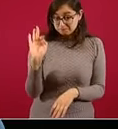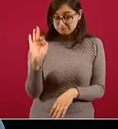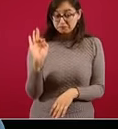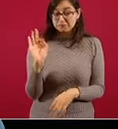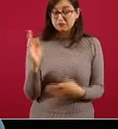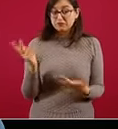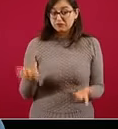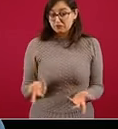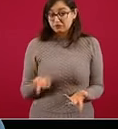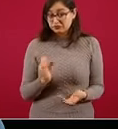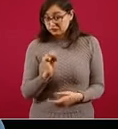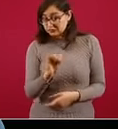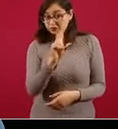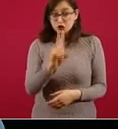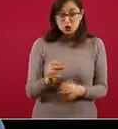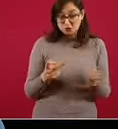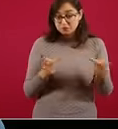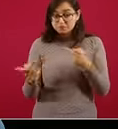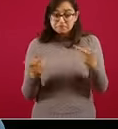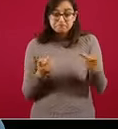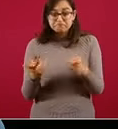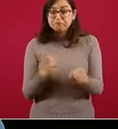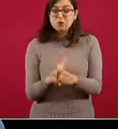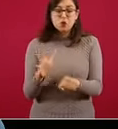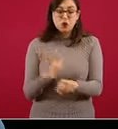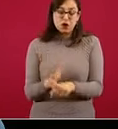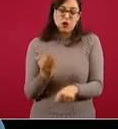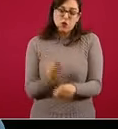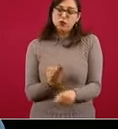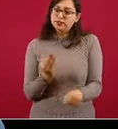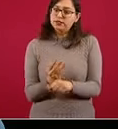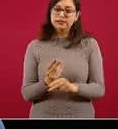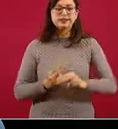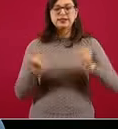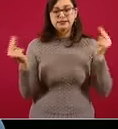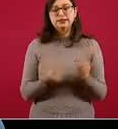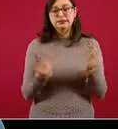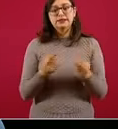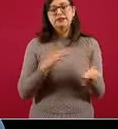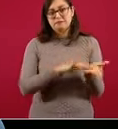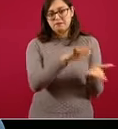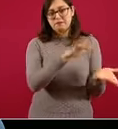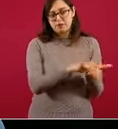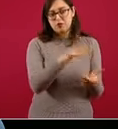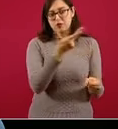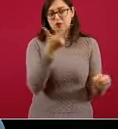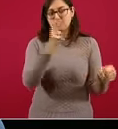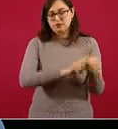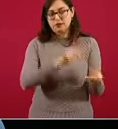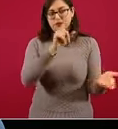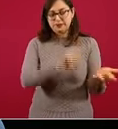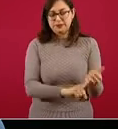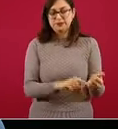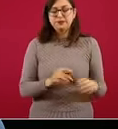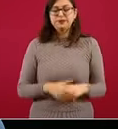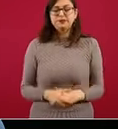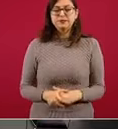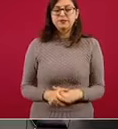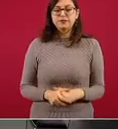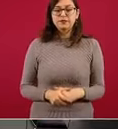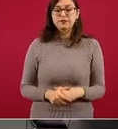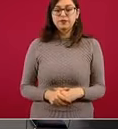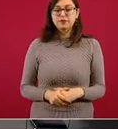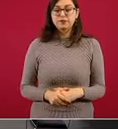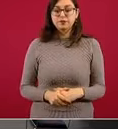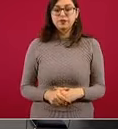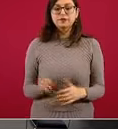sumarse nuevamente pues a apoyar al personal médico que en estos momentos está activo. Y bueno, esa sería mi primera pregunta. Sí, no,